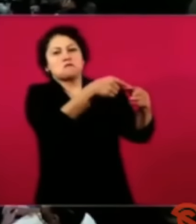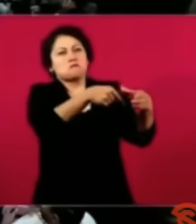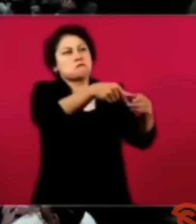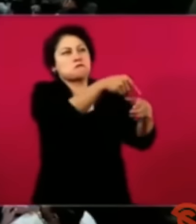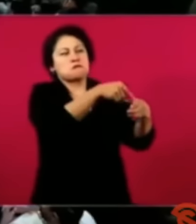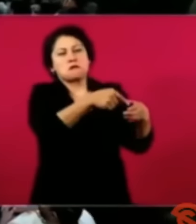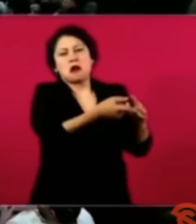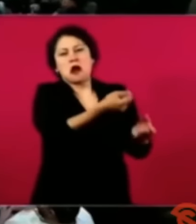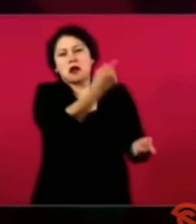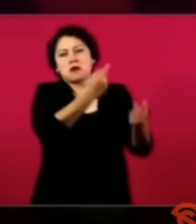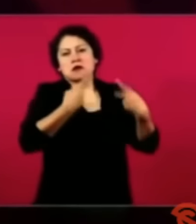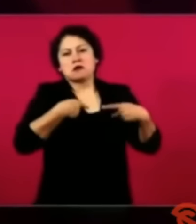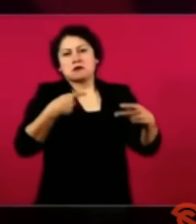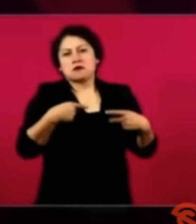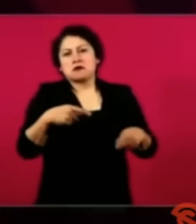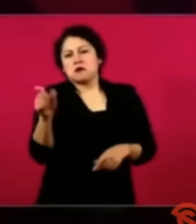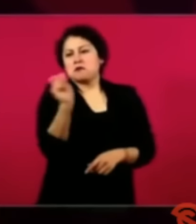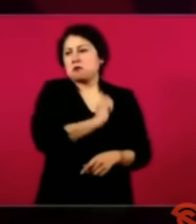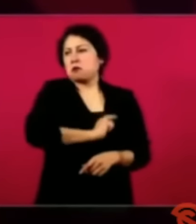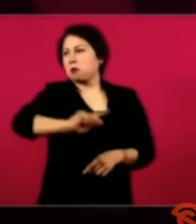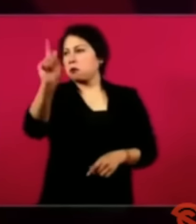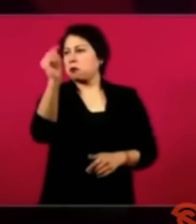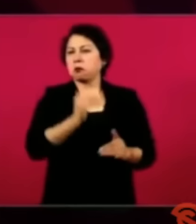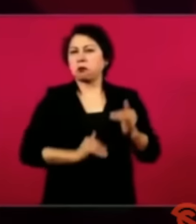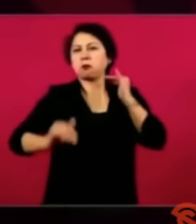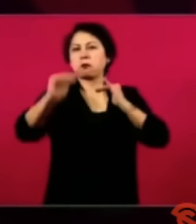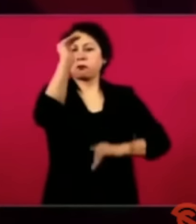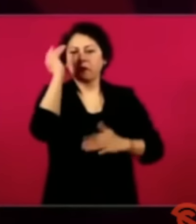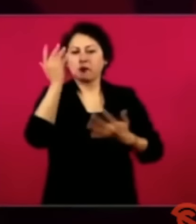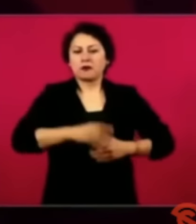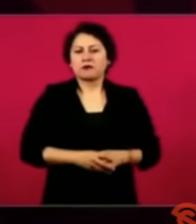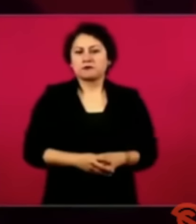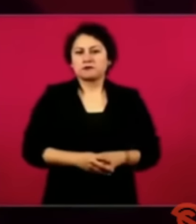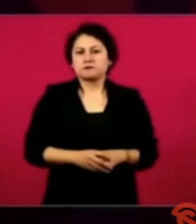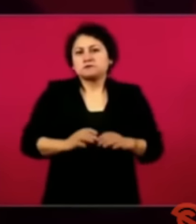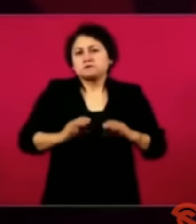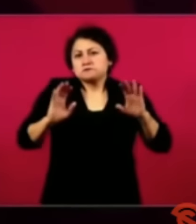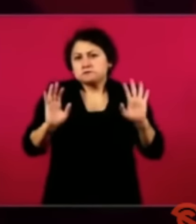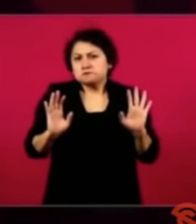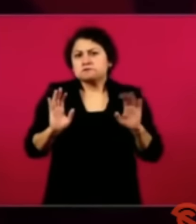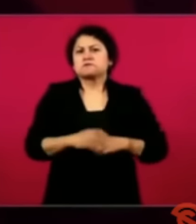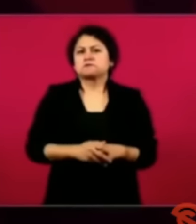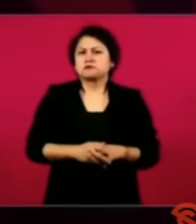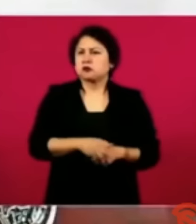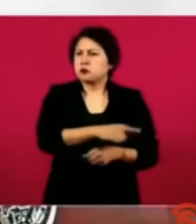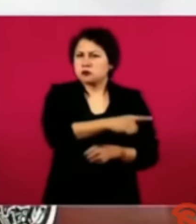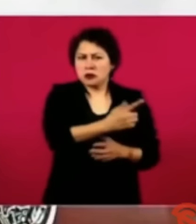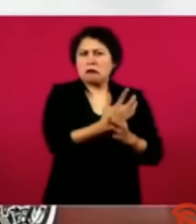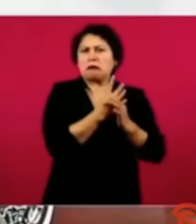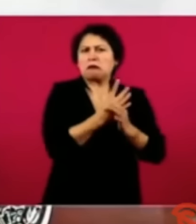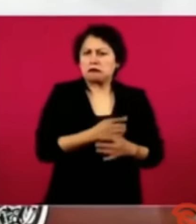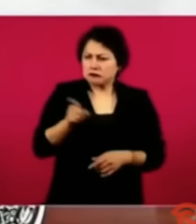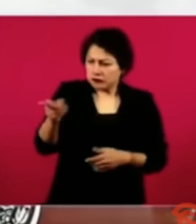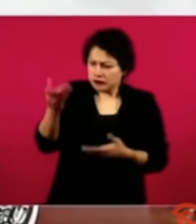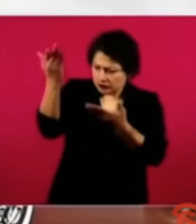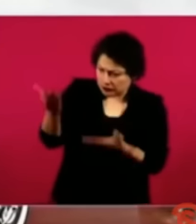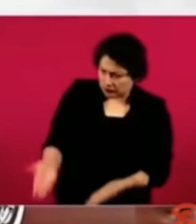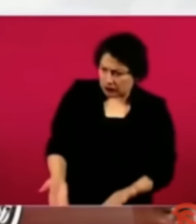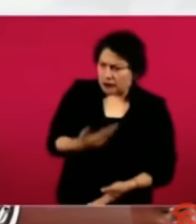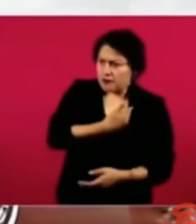comunicación, digan que este señor es un tirano, un cuasi dictador, y que en México está